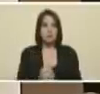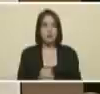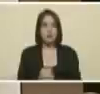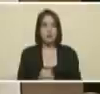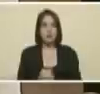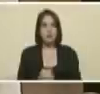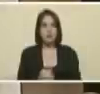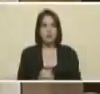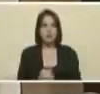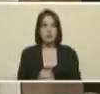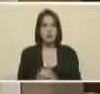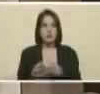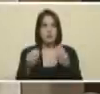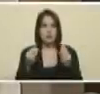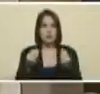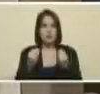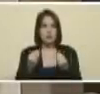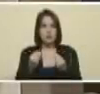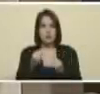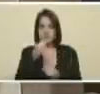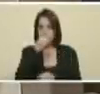abril del año 79,